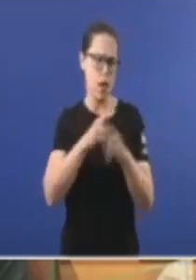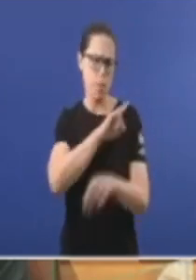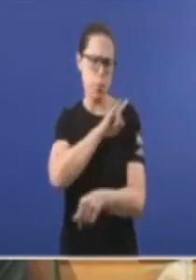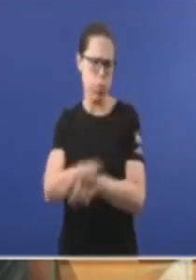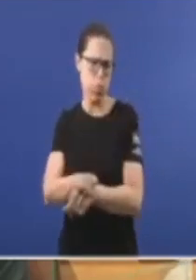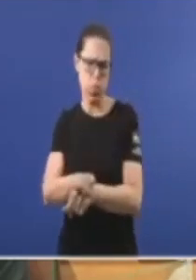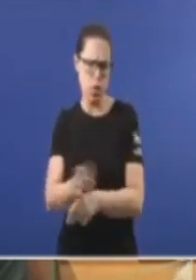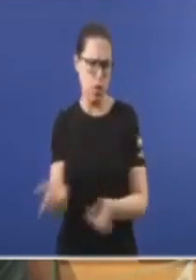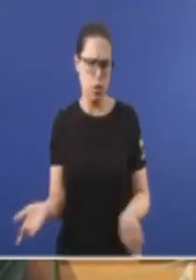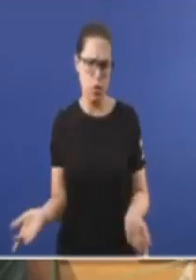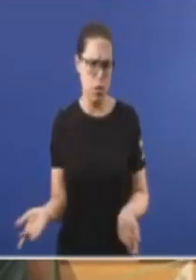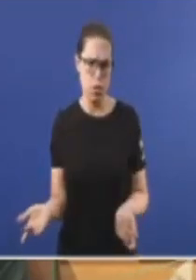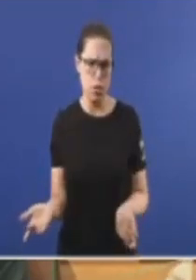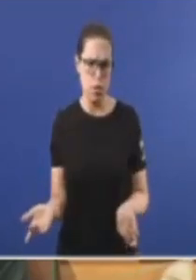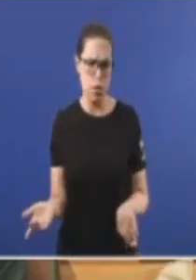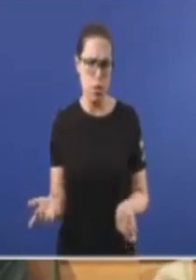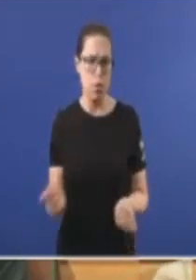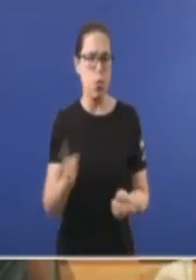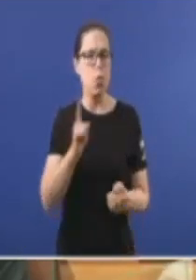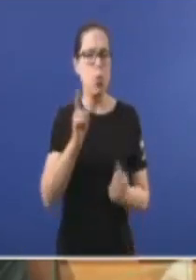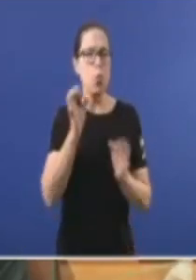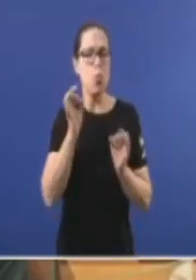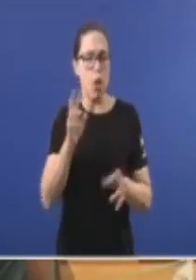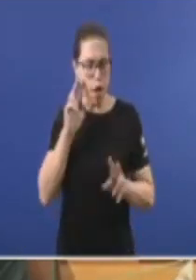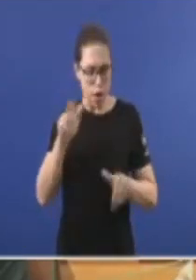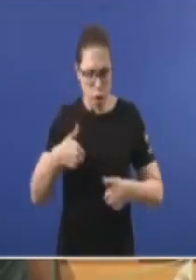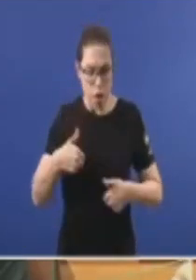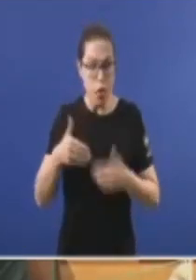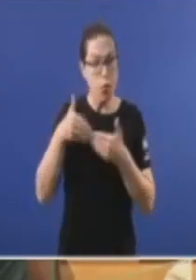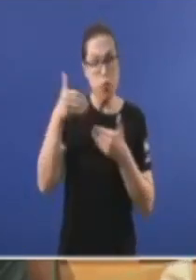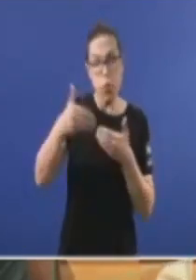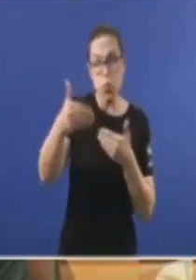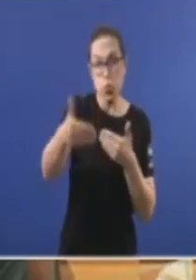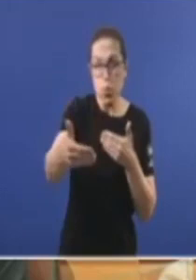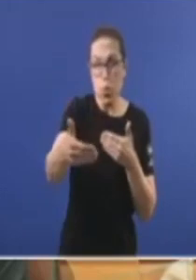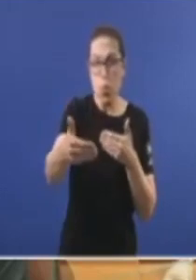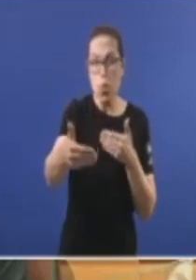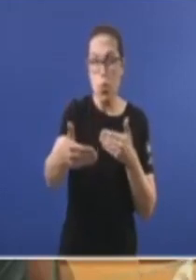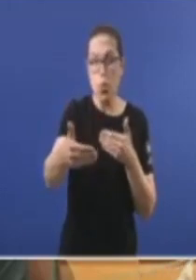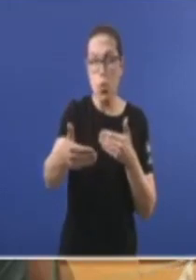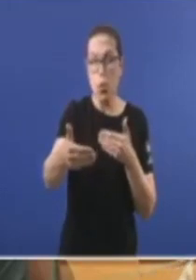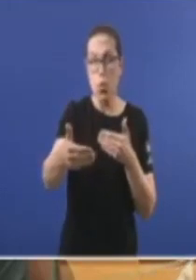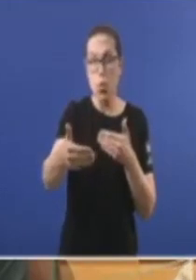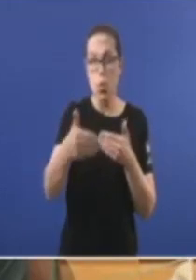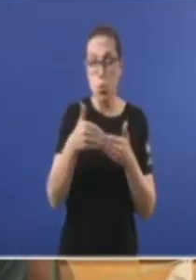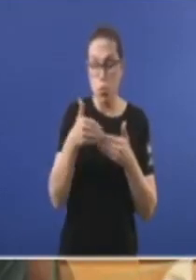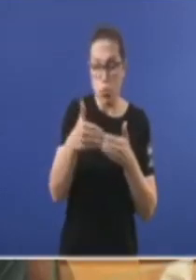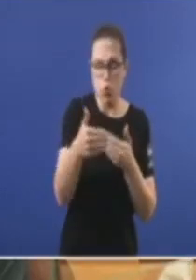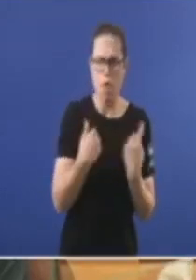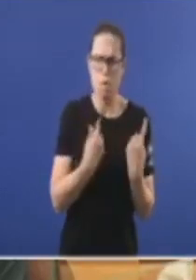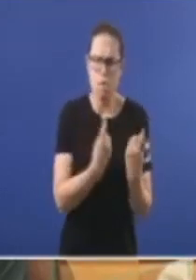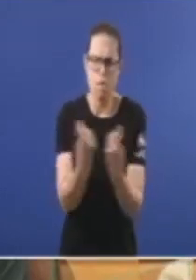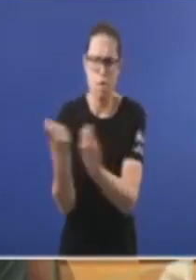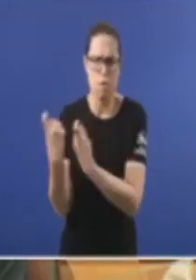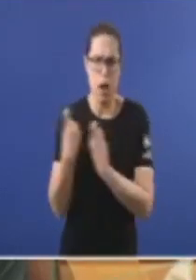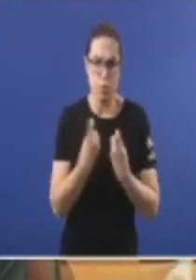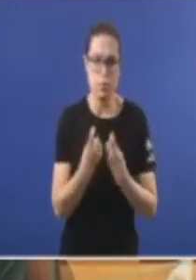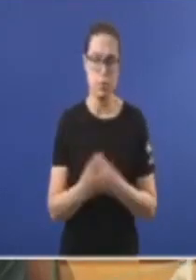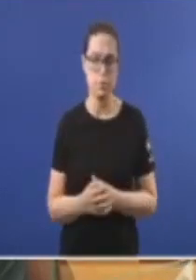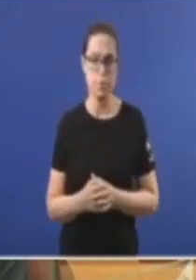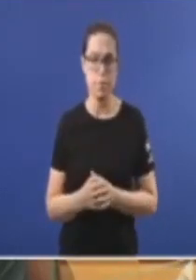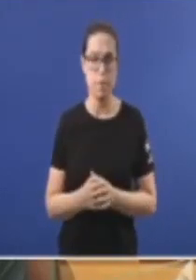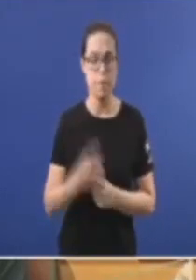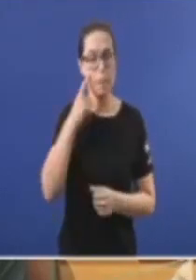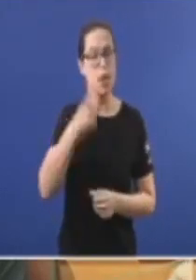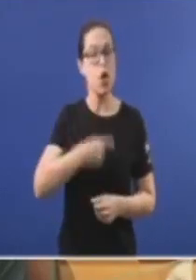Eso é non creer en que nos estamos xogando o futuro e que, desde logo, este país necesita moito máis. Miren, a Comisión